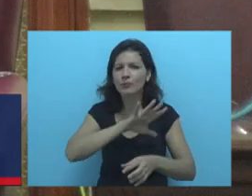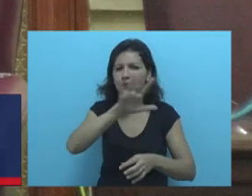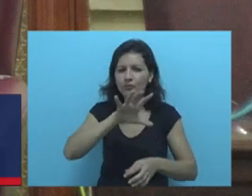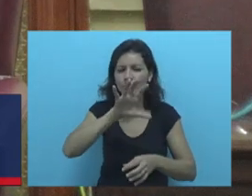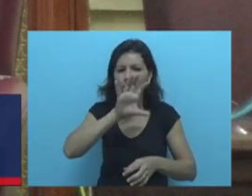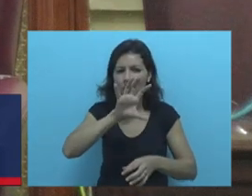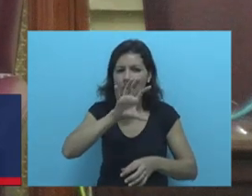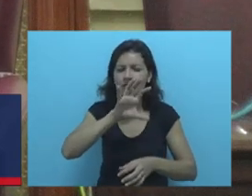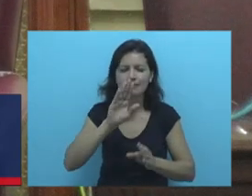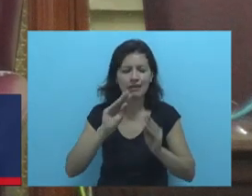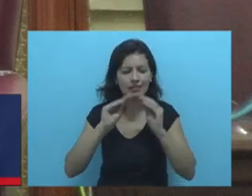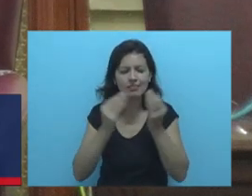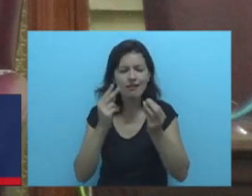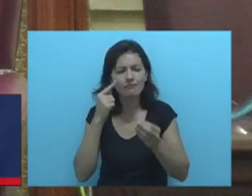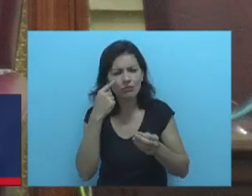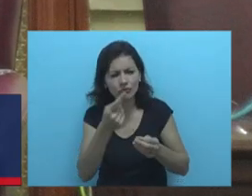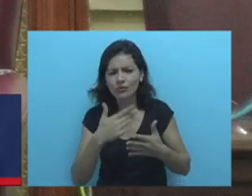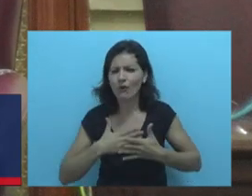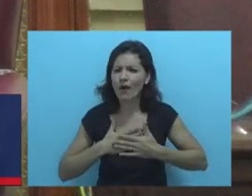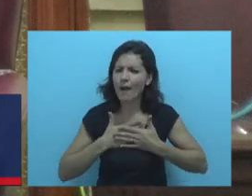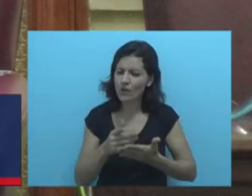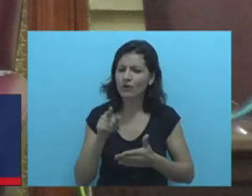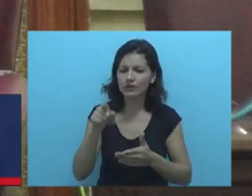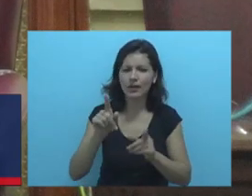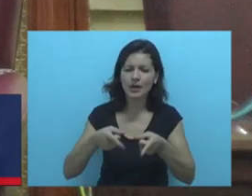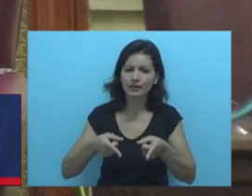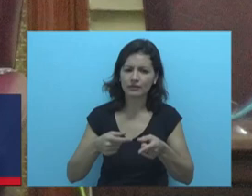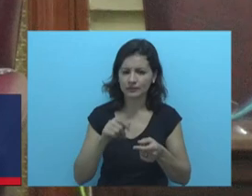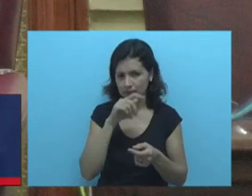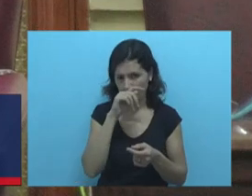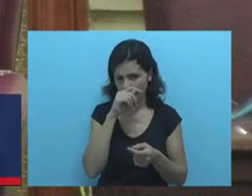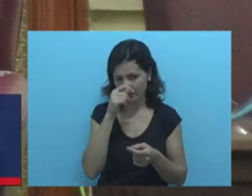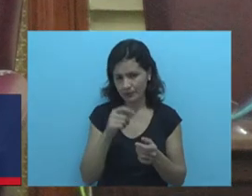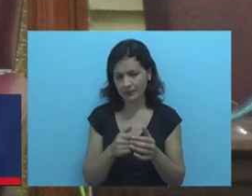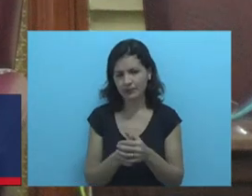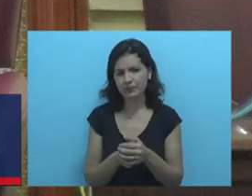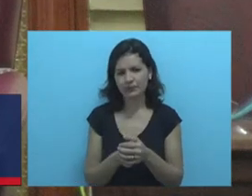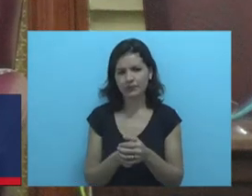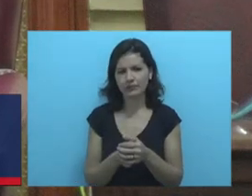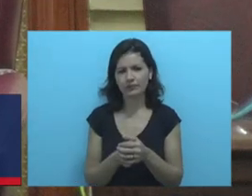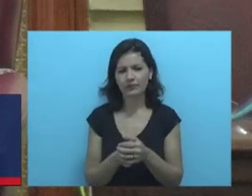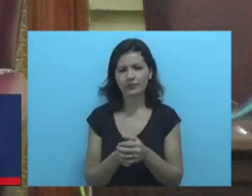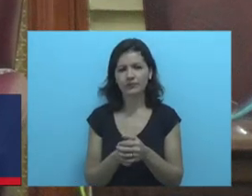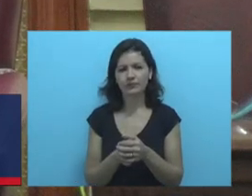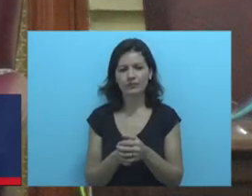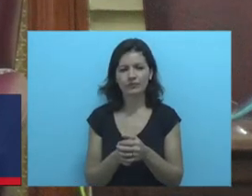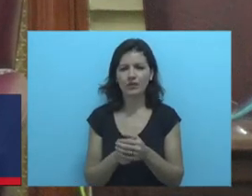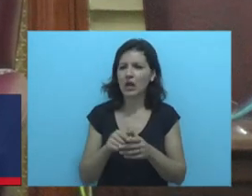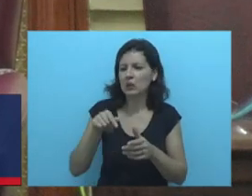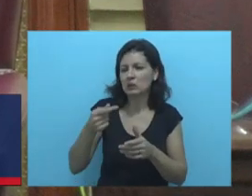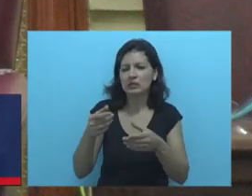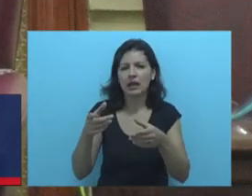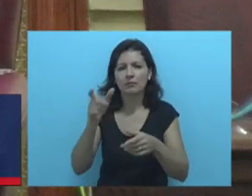provincia. Y eso también lo emparenta con dirigentes de otras fuerzas políticas. Yo